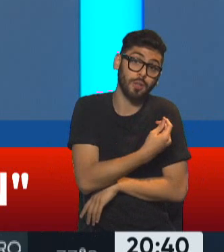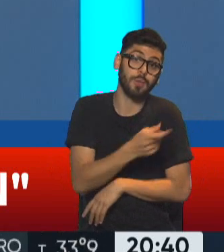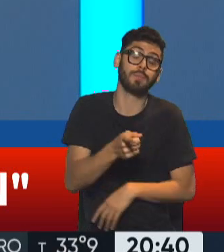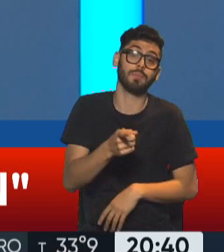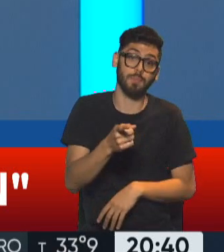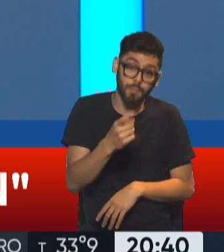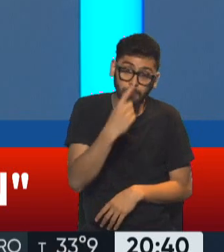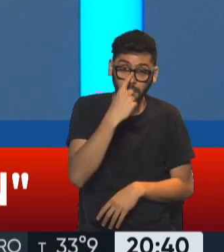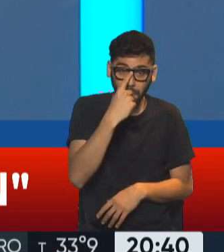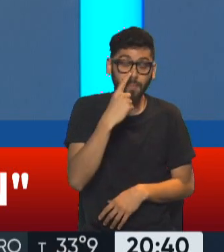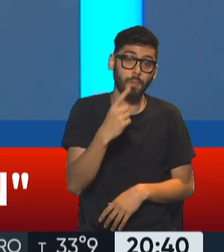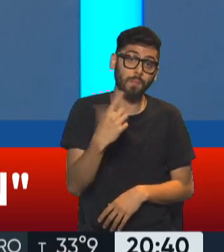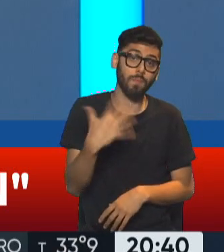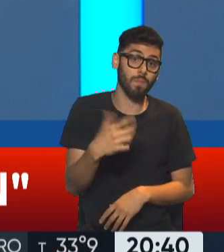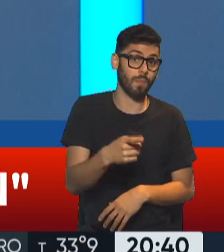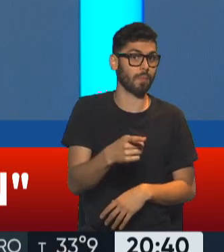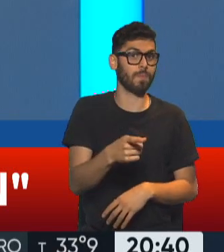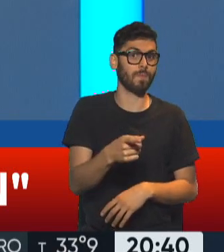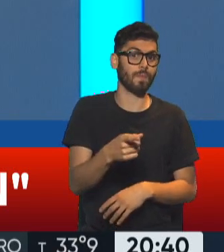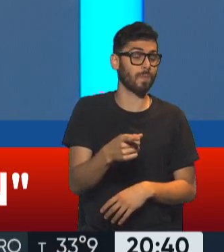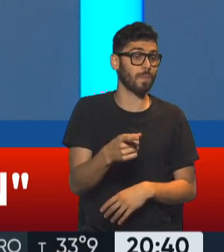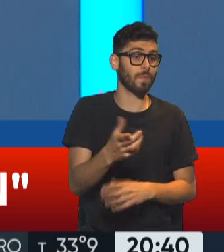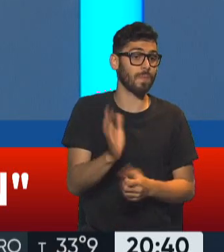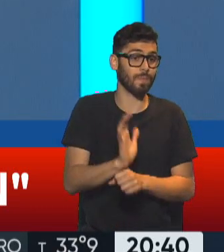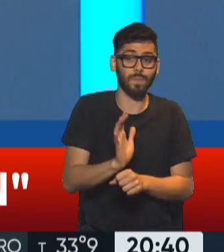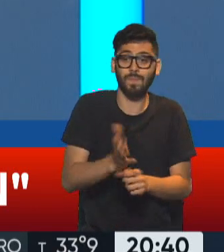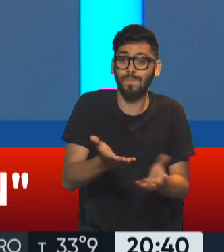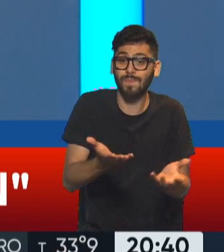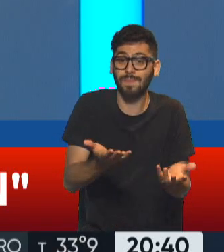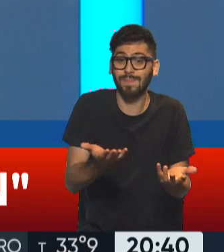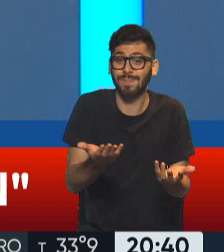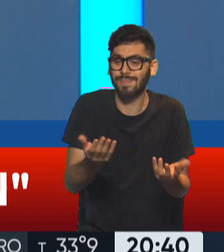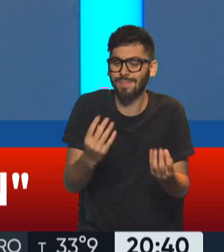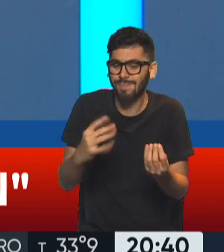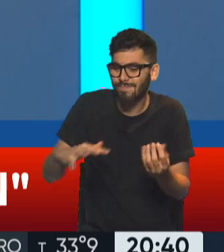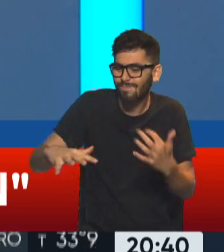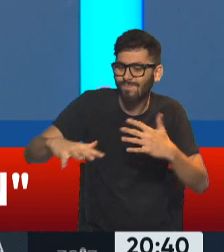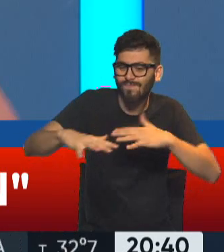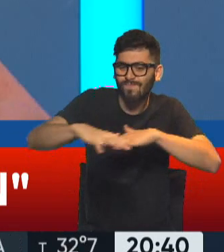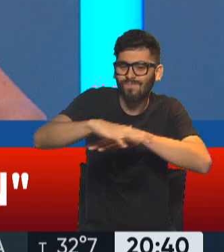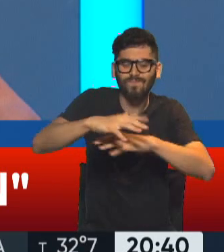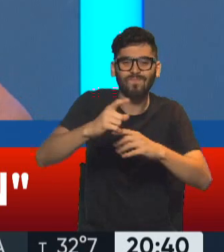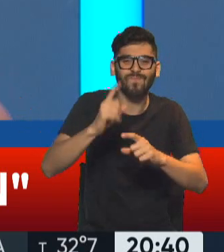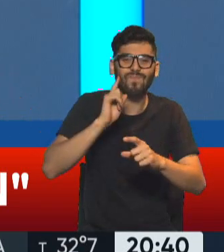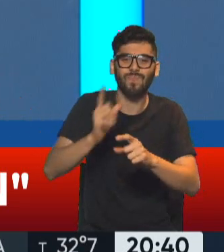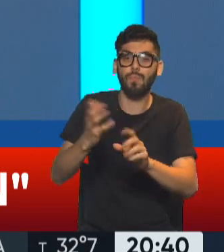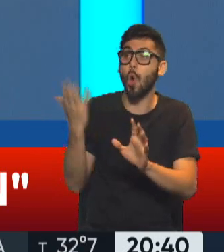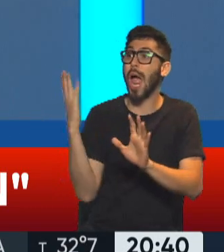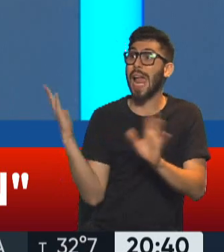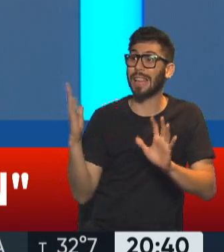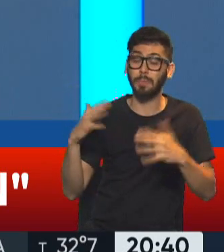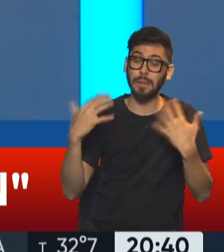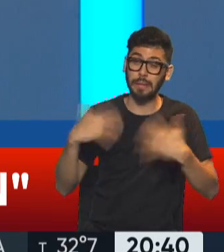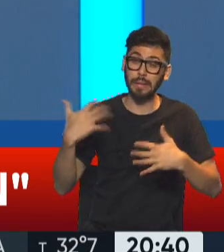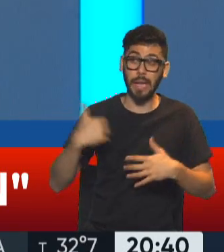muy impresionante ver cómo también eso genera esta suerte de que te das cuenta que ya estamos dejando prácticamente atrás una etapa muy tremenda